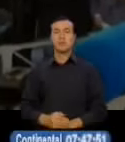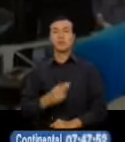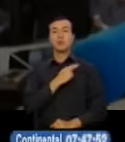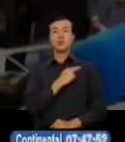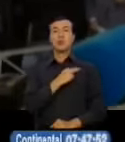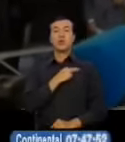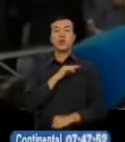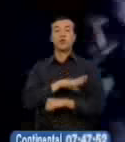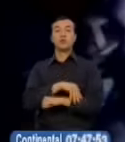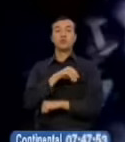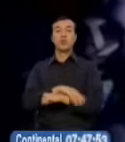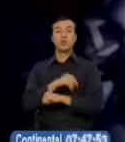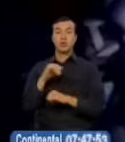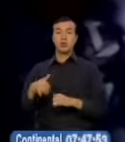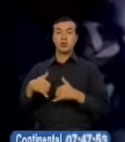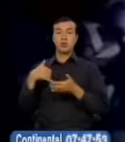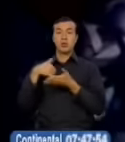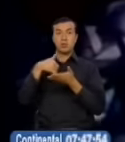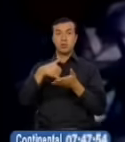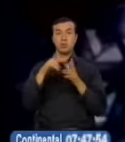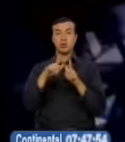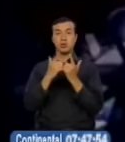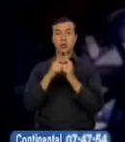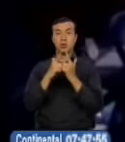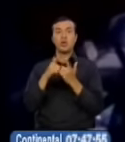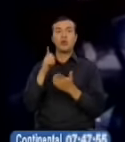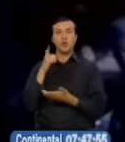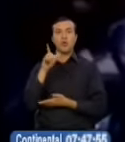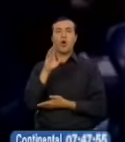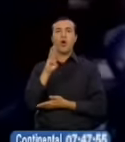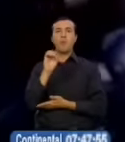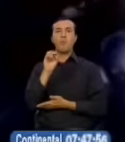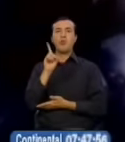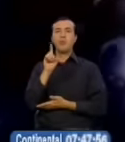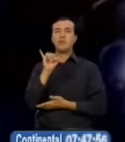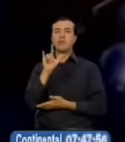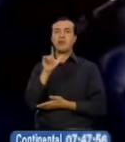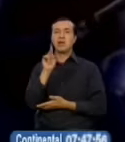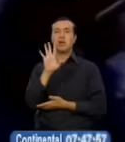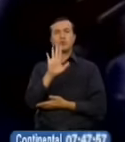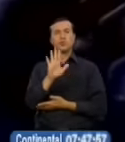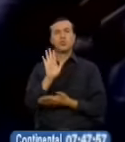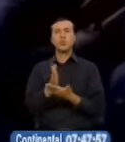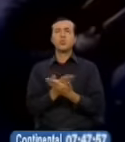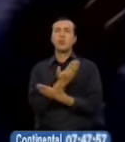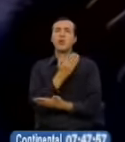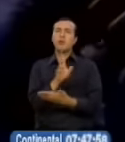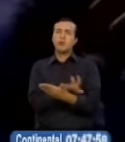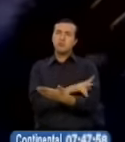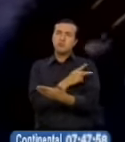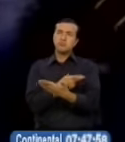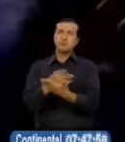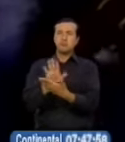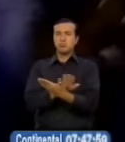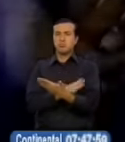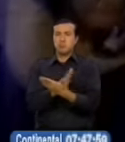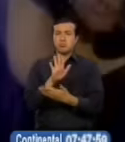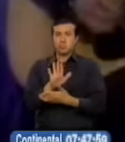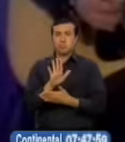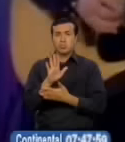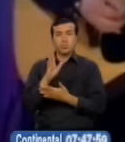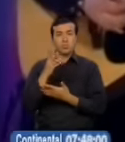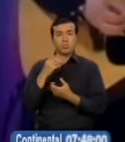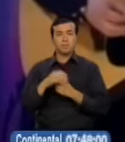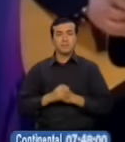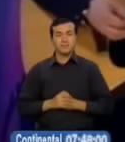Sueca otorgó el Premio Nobel de Literatura al músico Bob Dylan por haber creado una nueva expresión poética dentro de la gran tradición americana de la